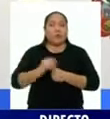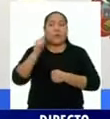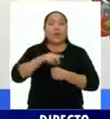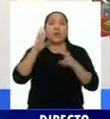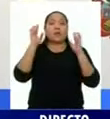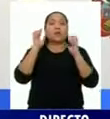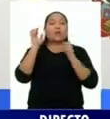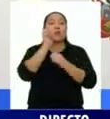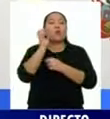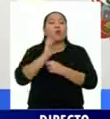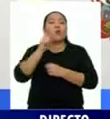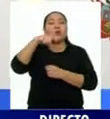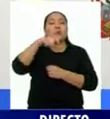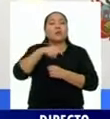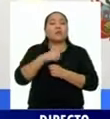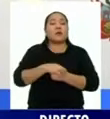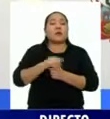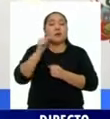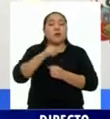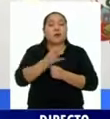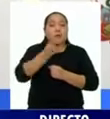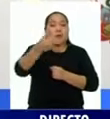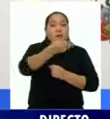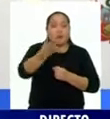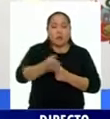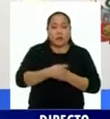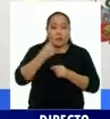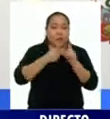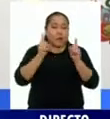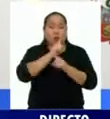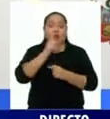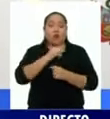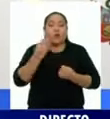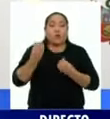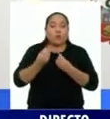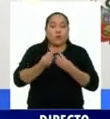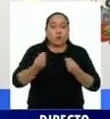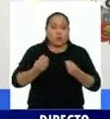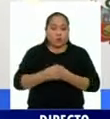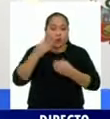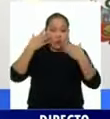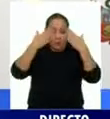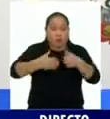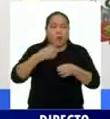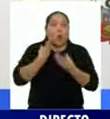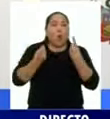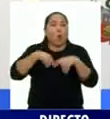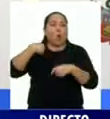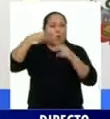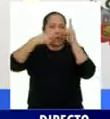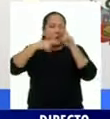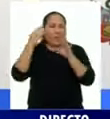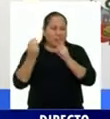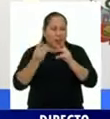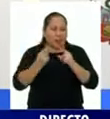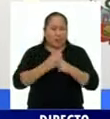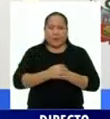dólar debe moverse, pero no debe moverse tanto. Entonces interviene. Cuando observa una